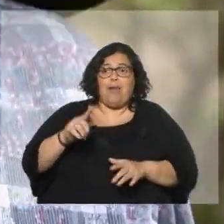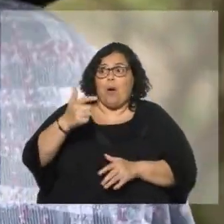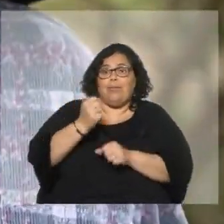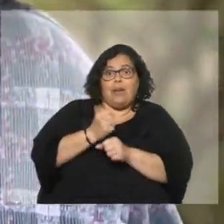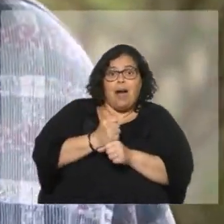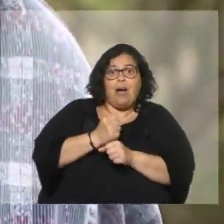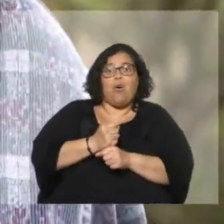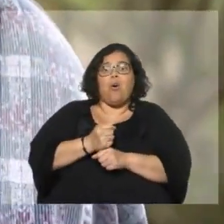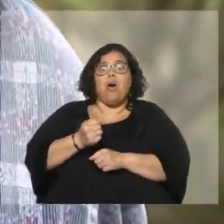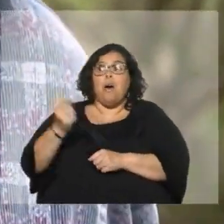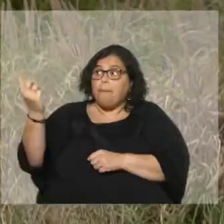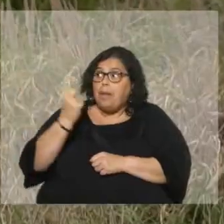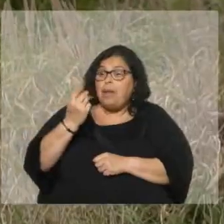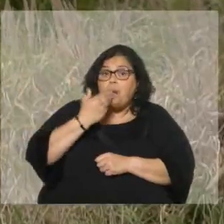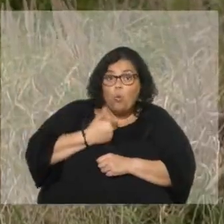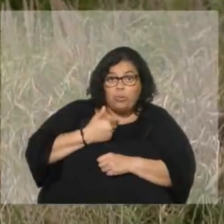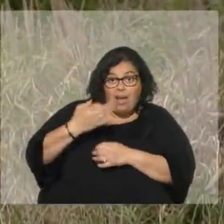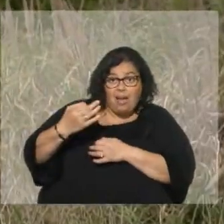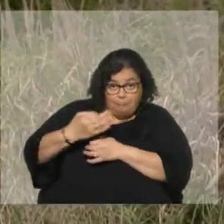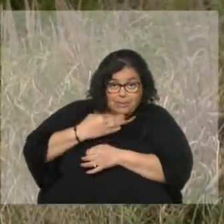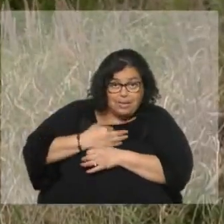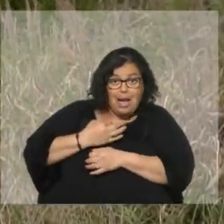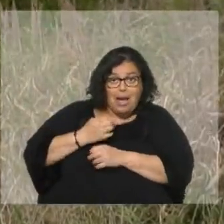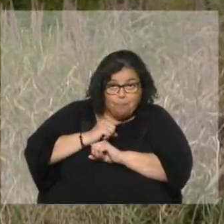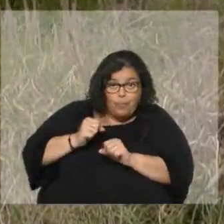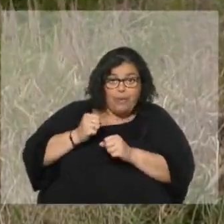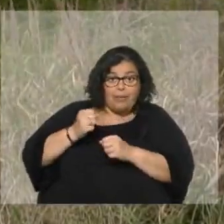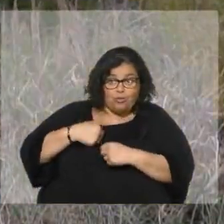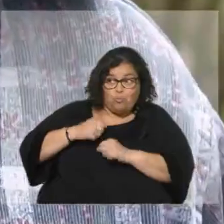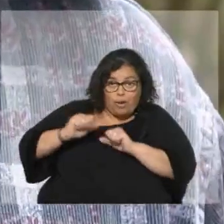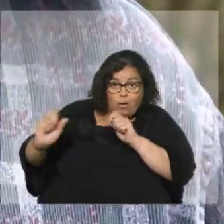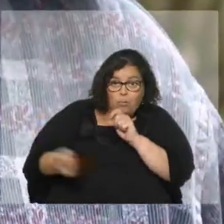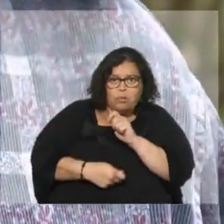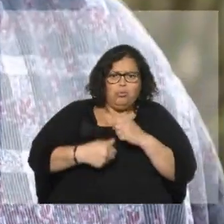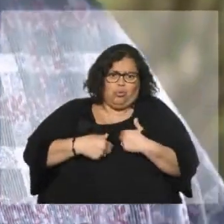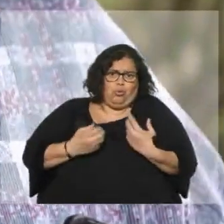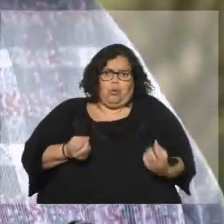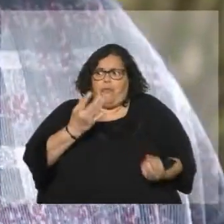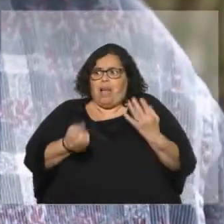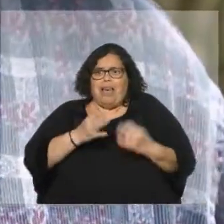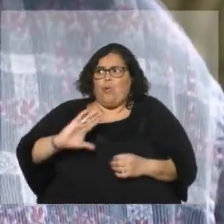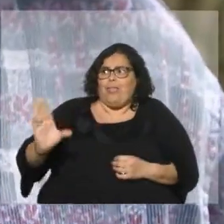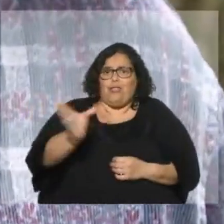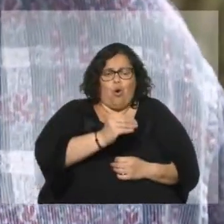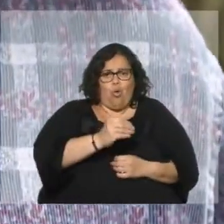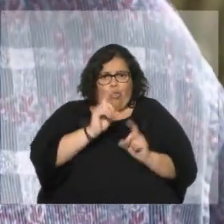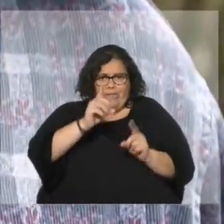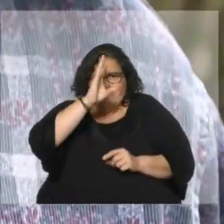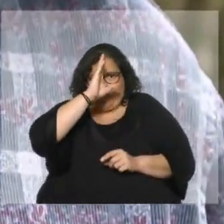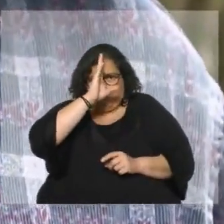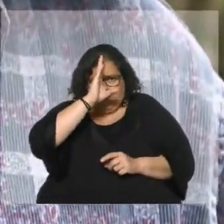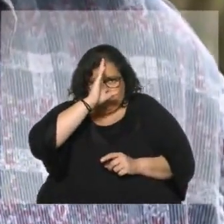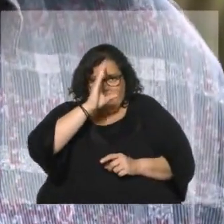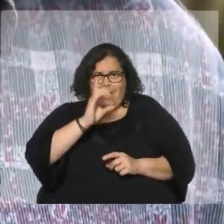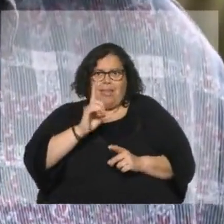vos y me enseña y eso, ¿puedo cortar? Y si el bañado es de todo, el bañado está para cortar. Claro, podés venir, entrar y cortar. Tenés que aprender y tener una